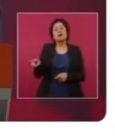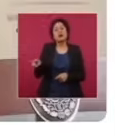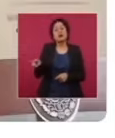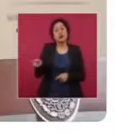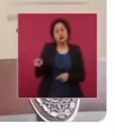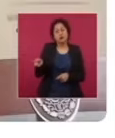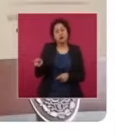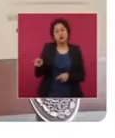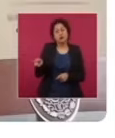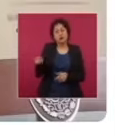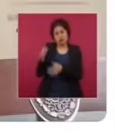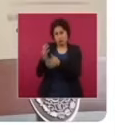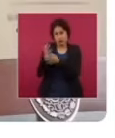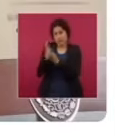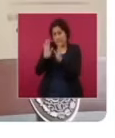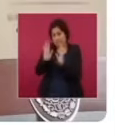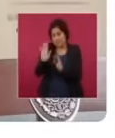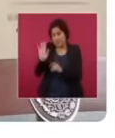de que